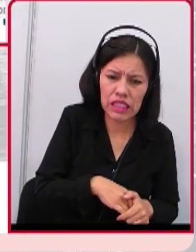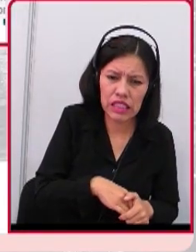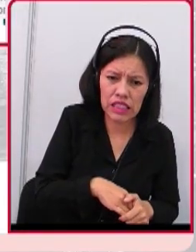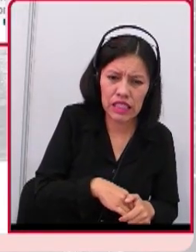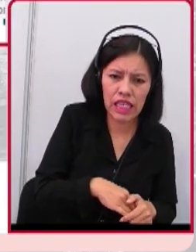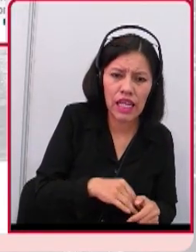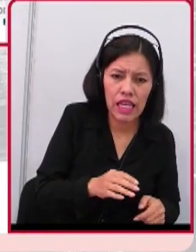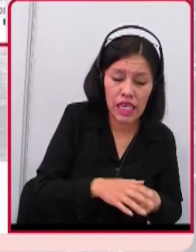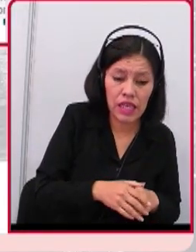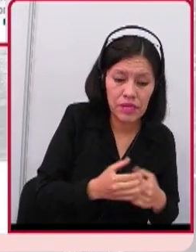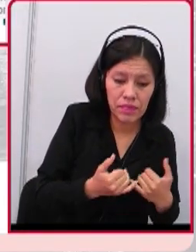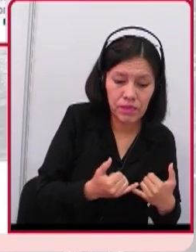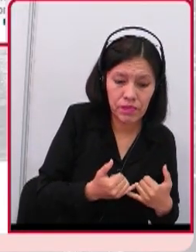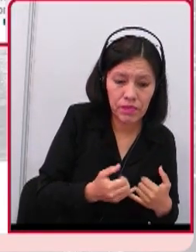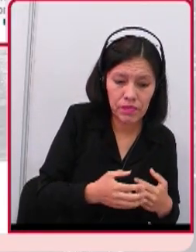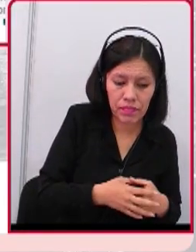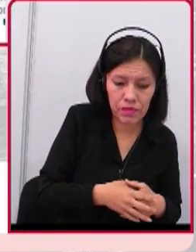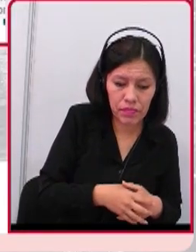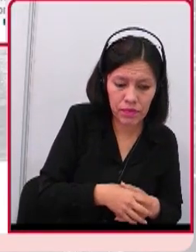espacial de la variografía,